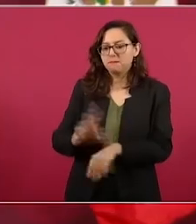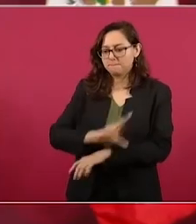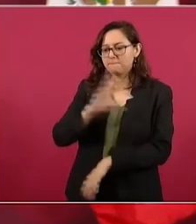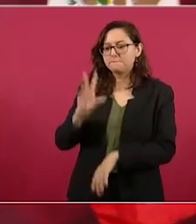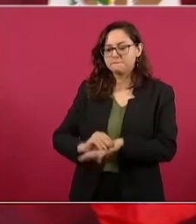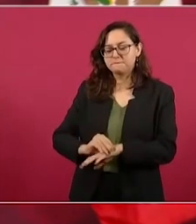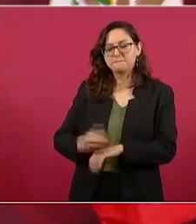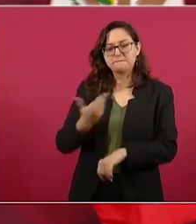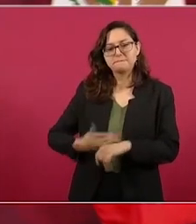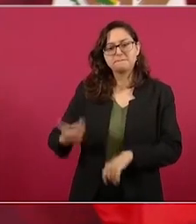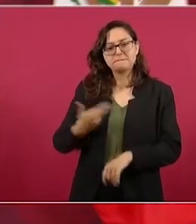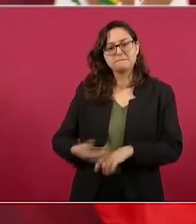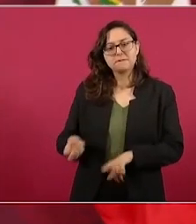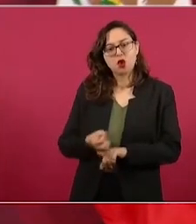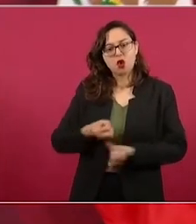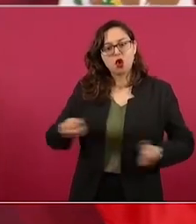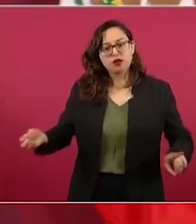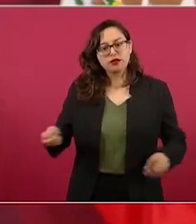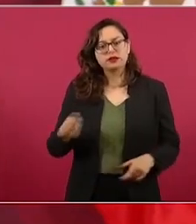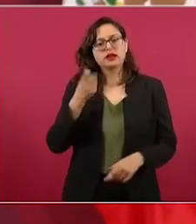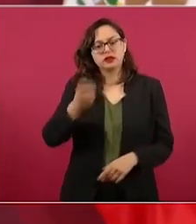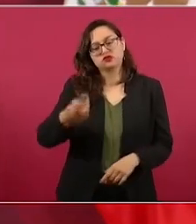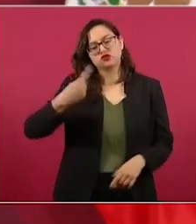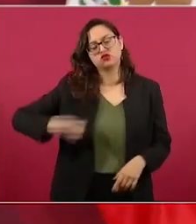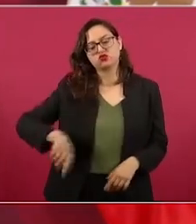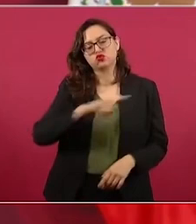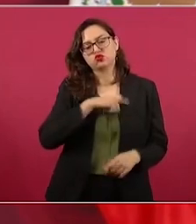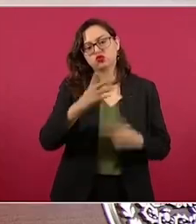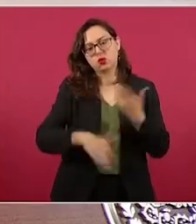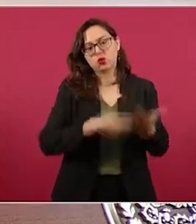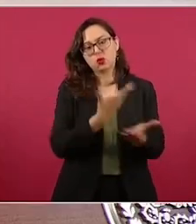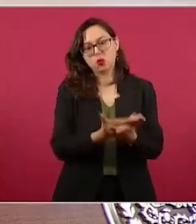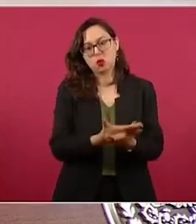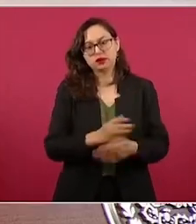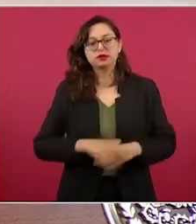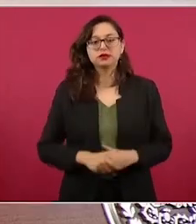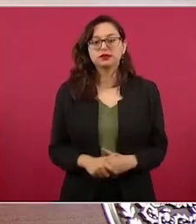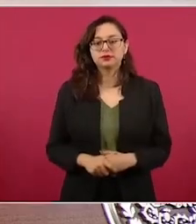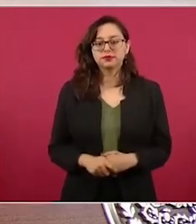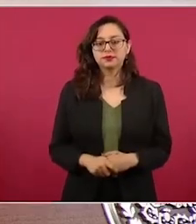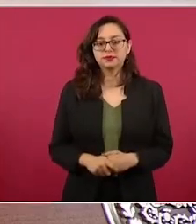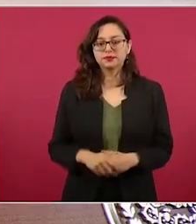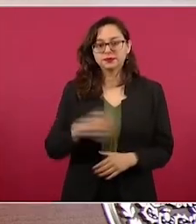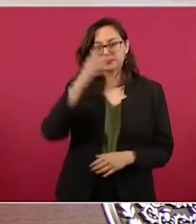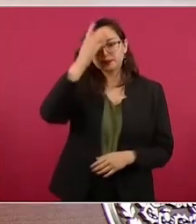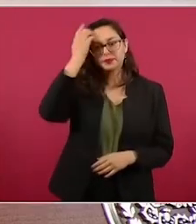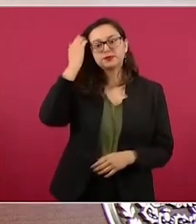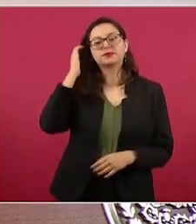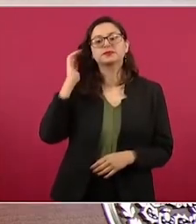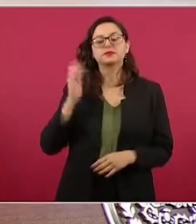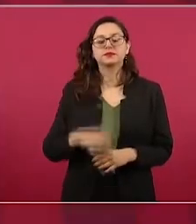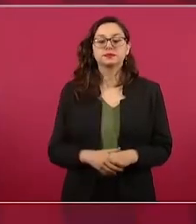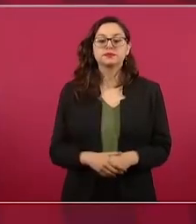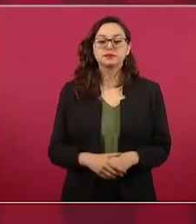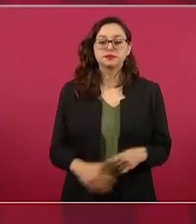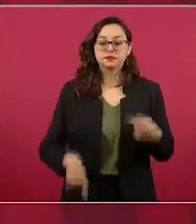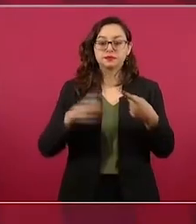tanto para los que ya están allá,